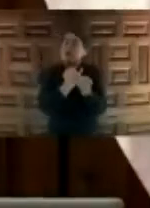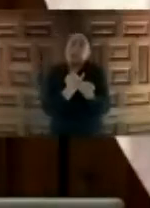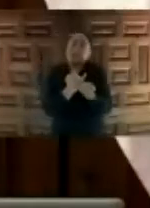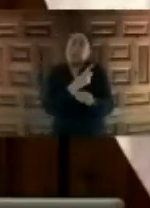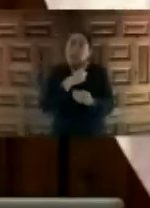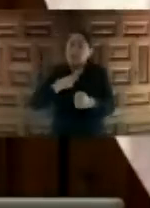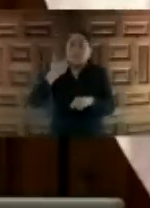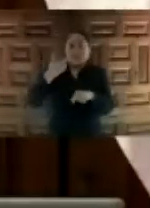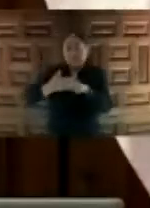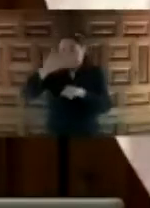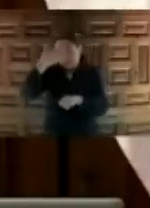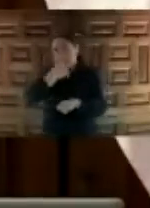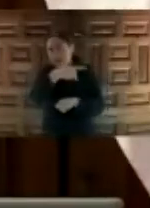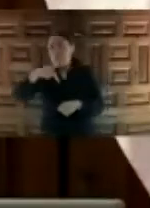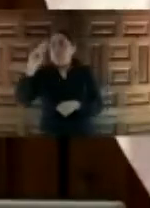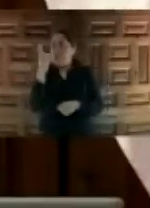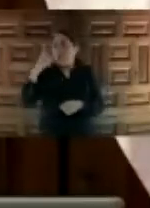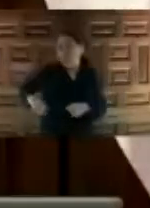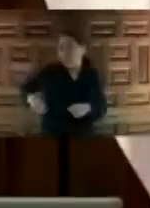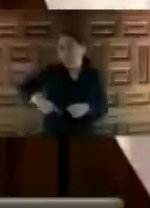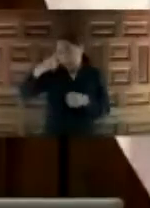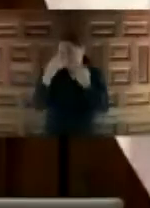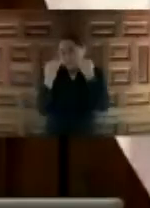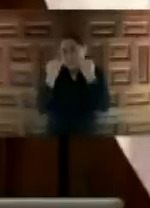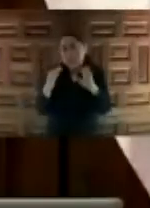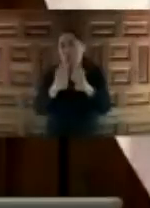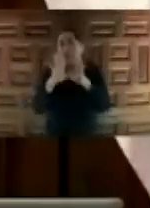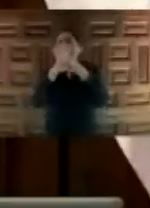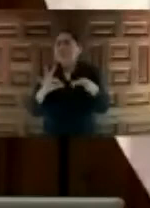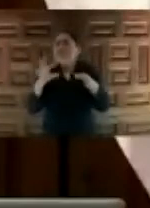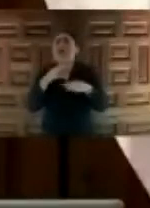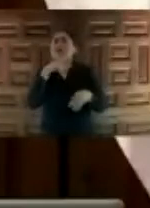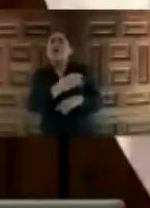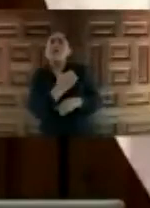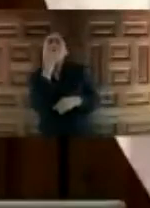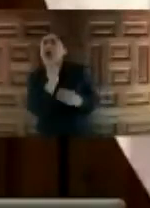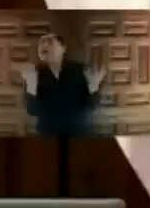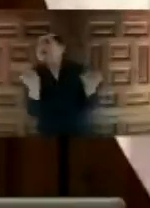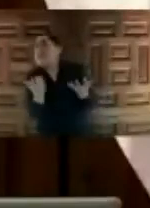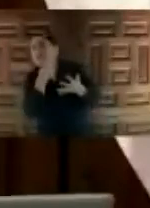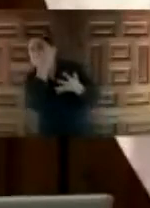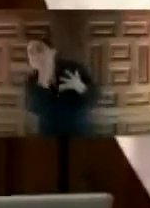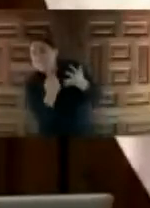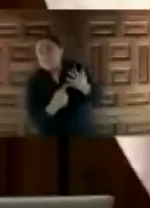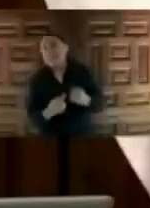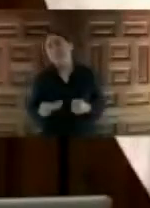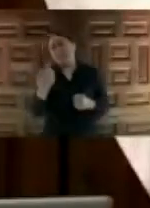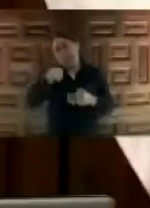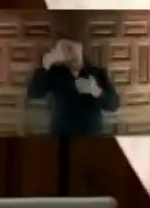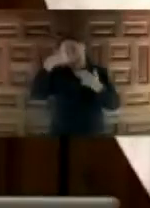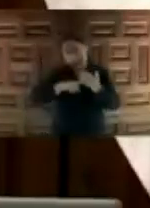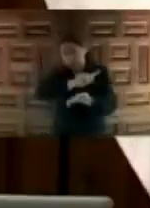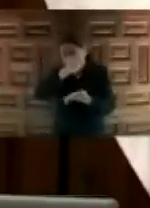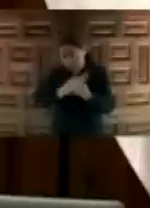tenemos las universidades públicas ante la sociedad para rendir cuentas de lo que hacemos. Creo yo que la ley tiene